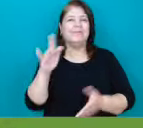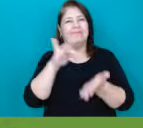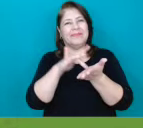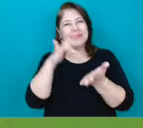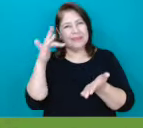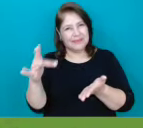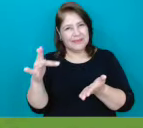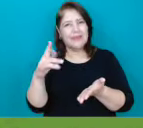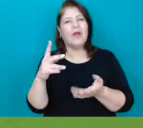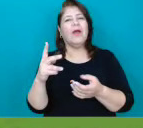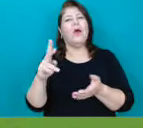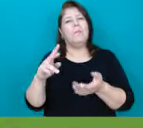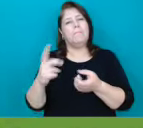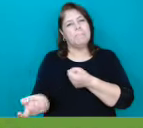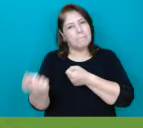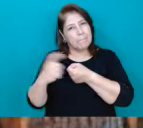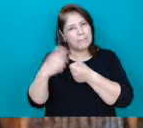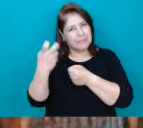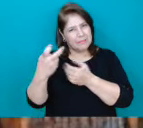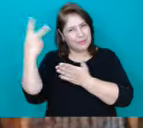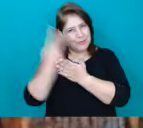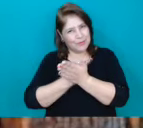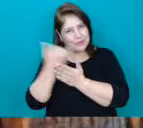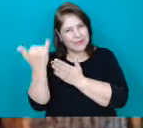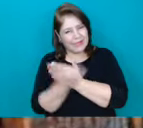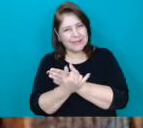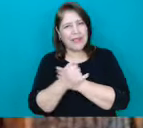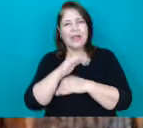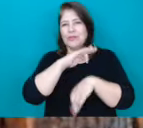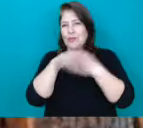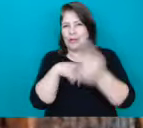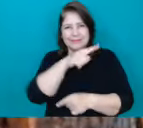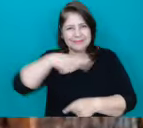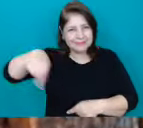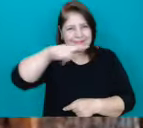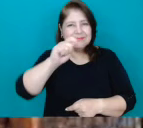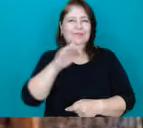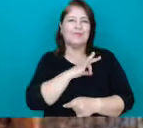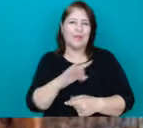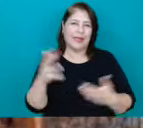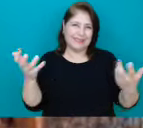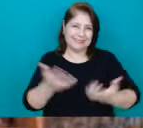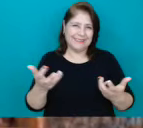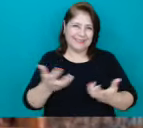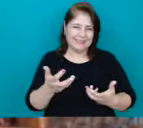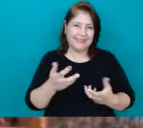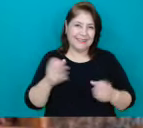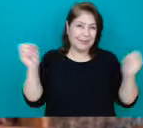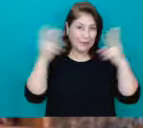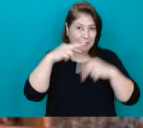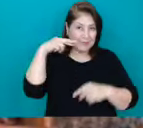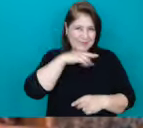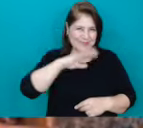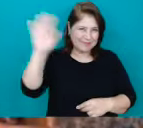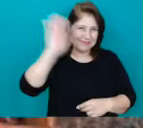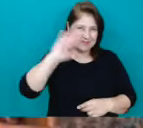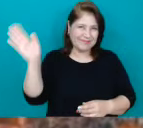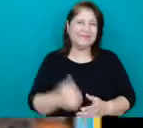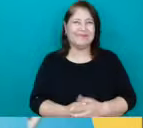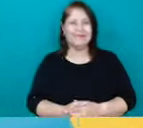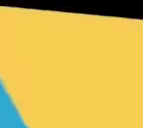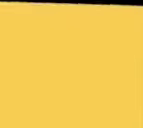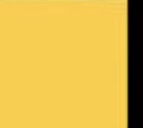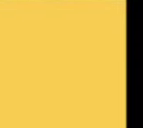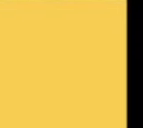y PLIAP. Gracias por sumarse a este proyecto y a todos ustedes por hacerlo posible. ¡Hasta la